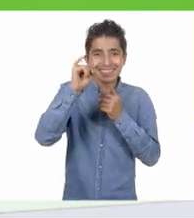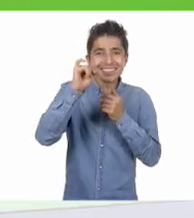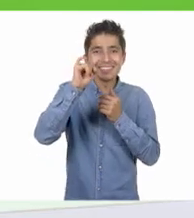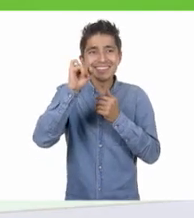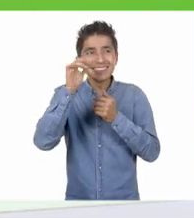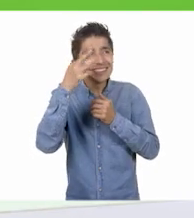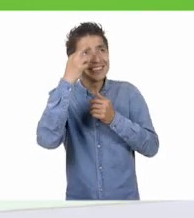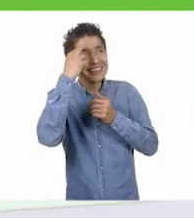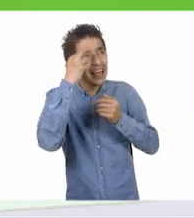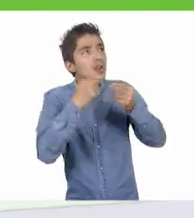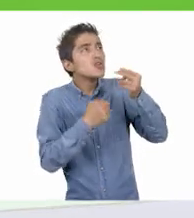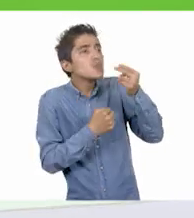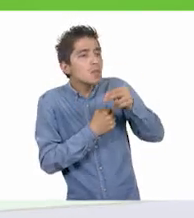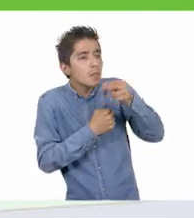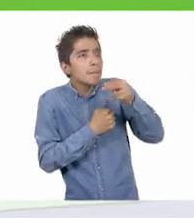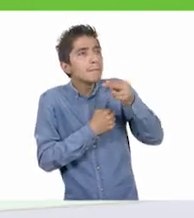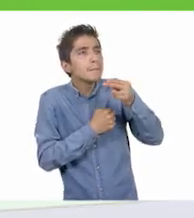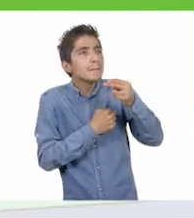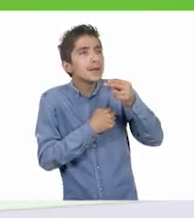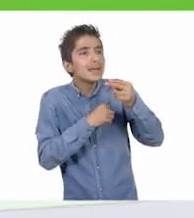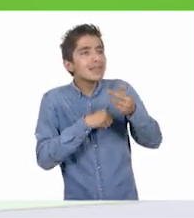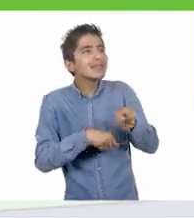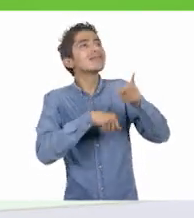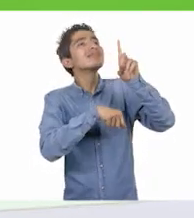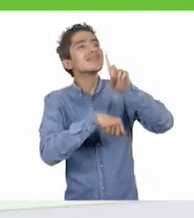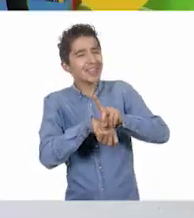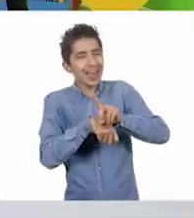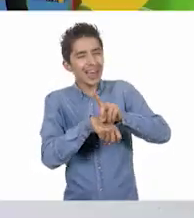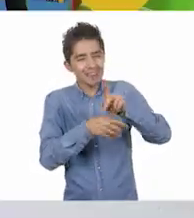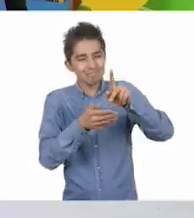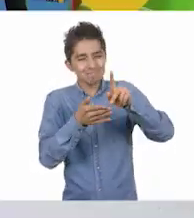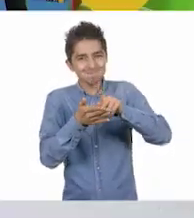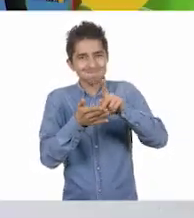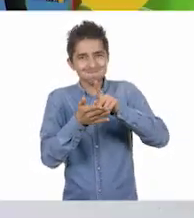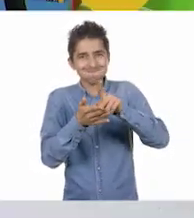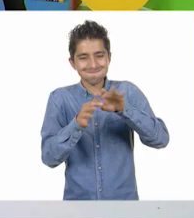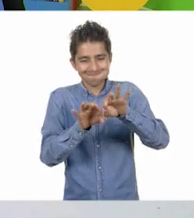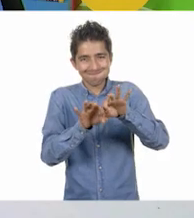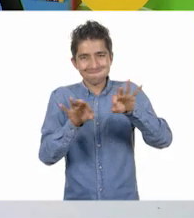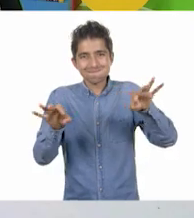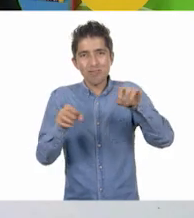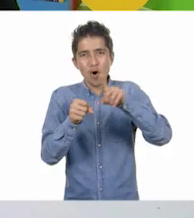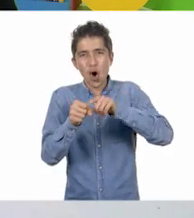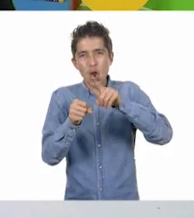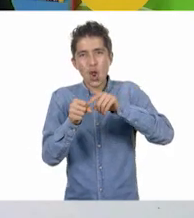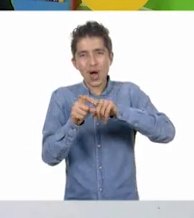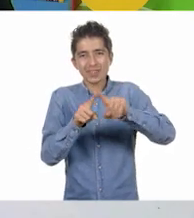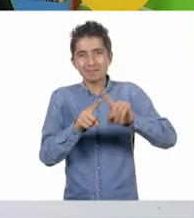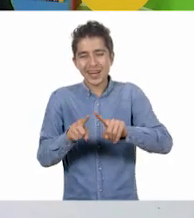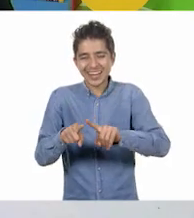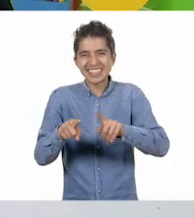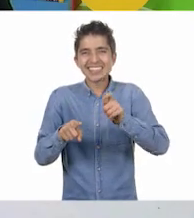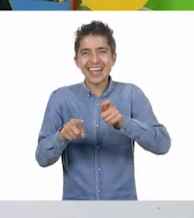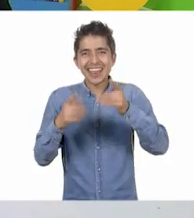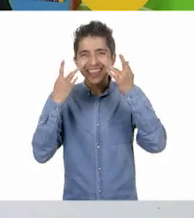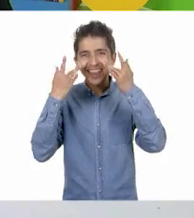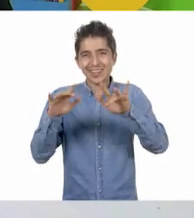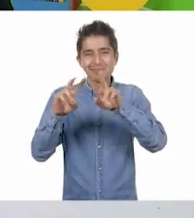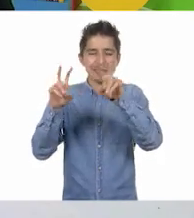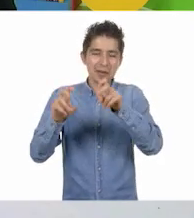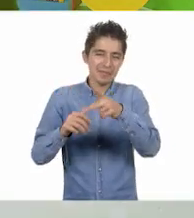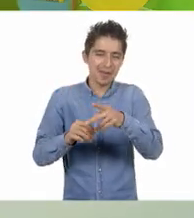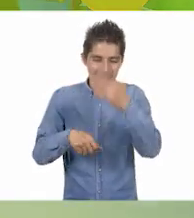¡Sí! Se llamaba El día que los crayones renunciaron. ¡Bien! ¡Qué buena